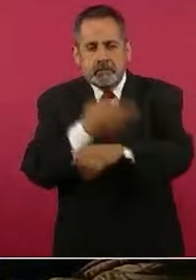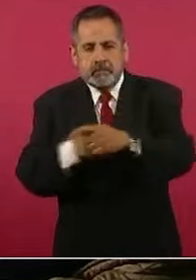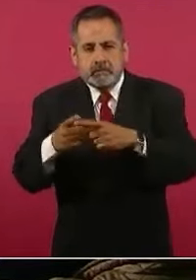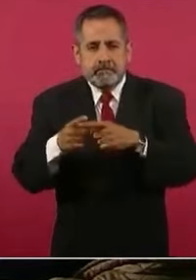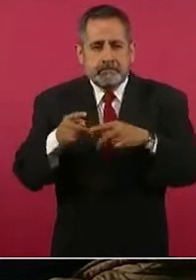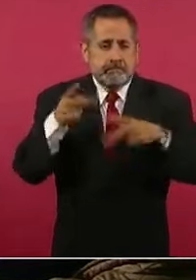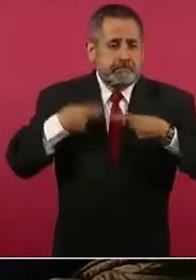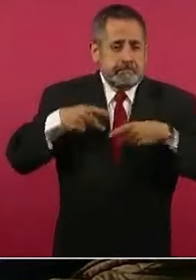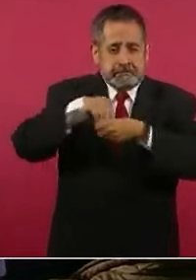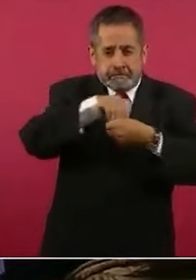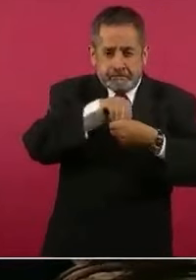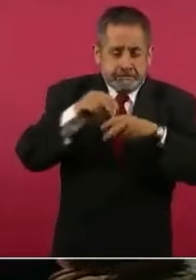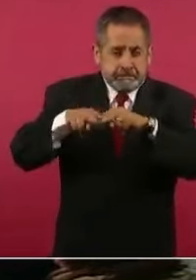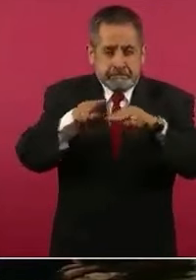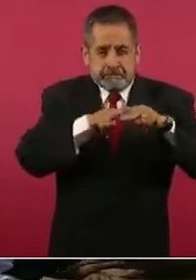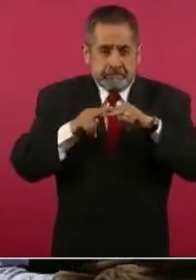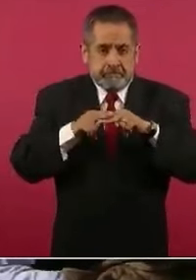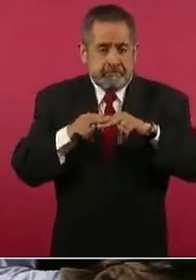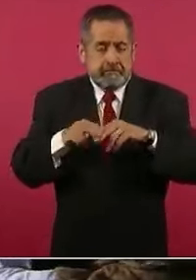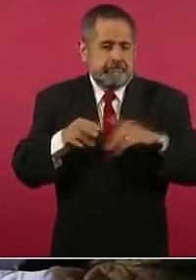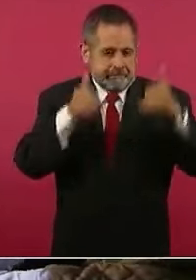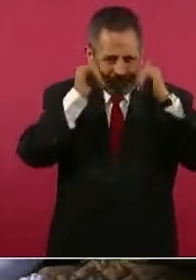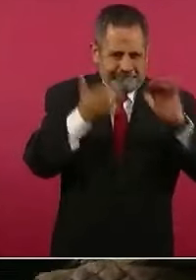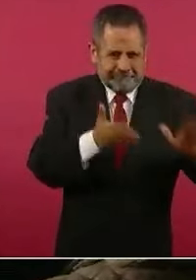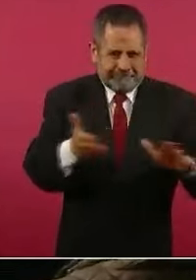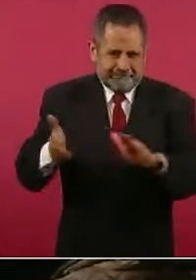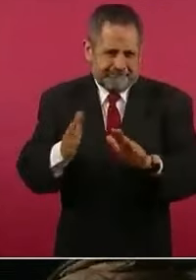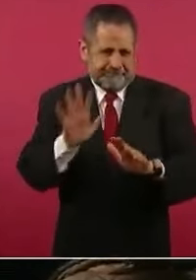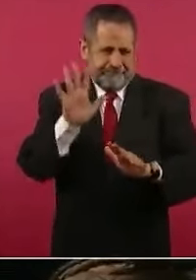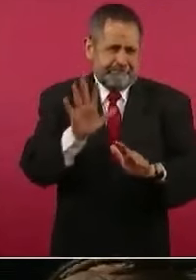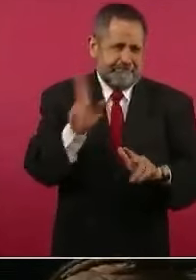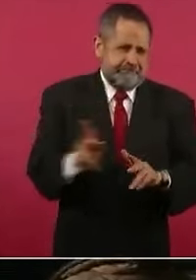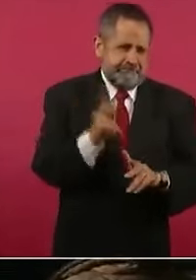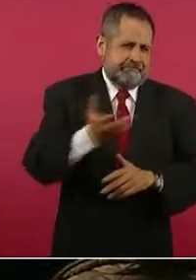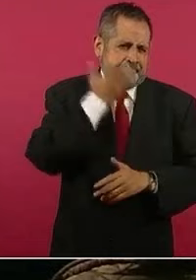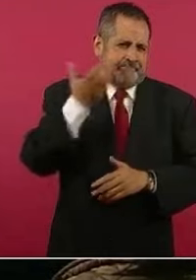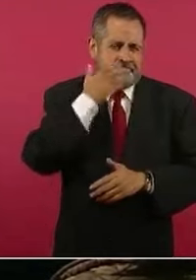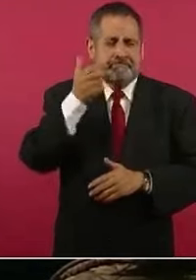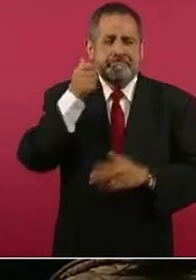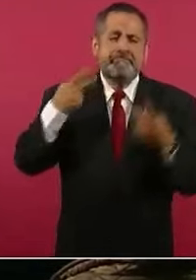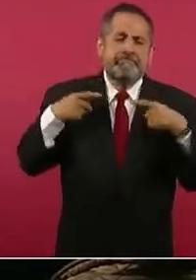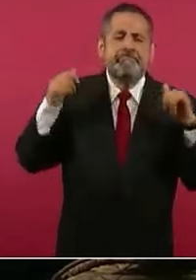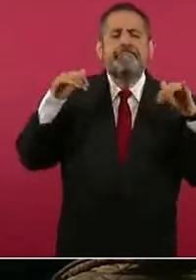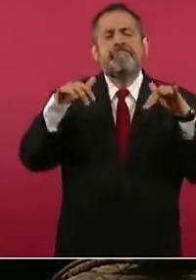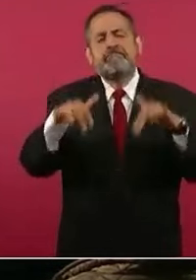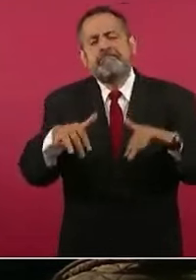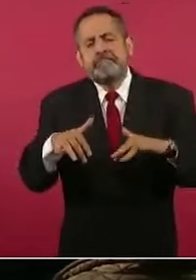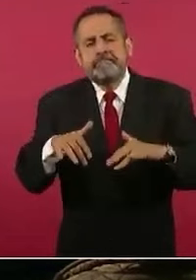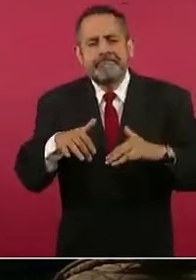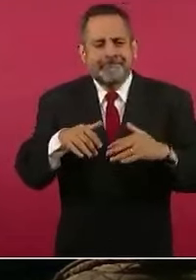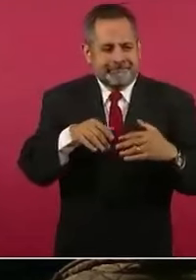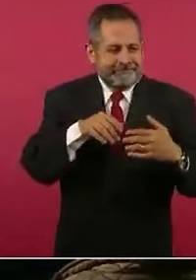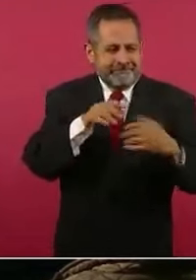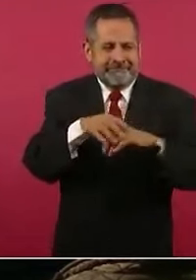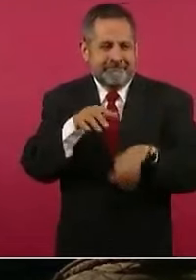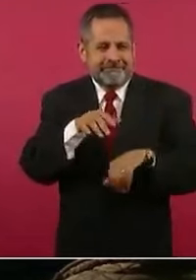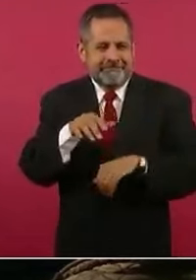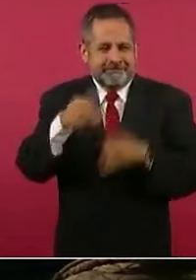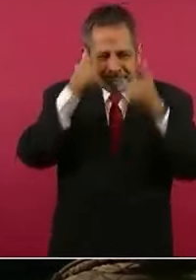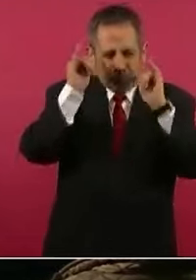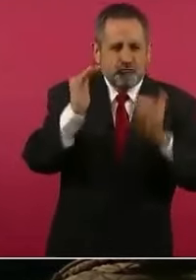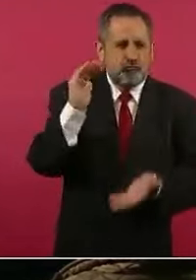se desplomaron durante una corraleja, una clase de fiesta popular en la que el público baja la arena para enfrentarse a novillos